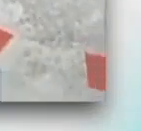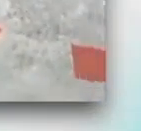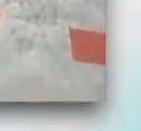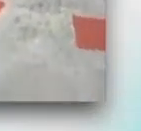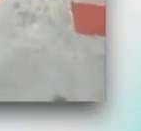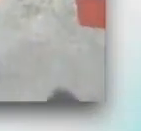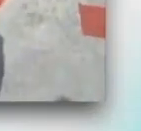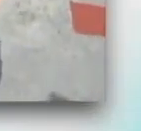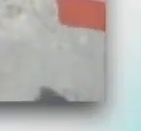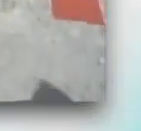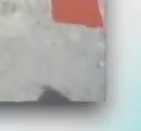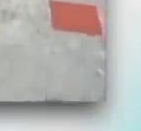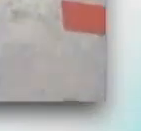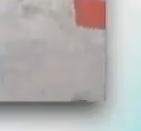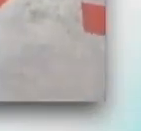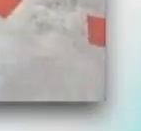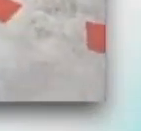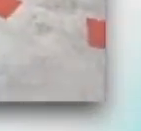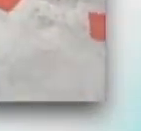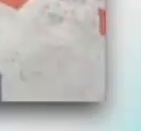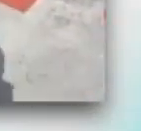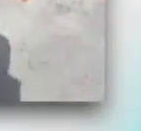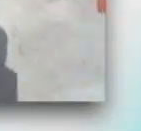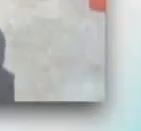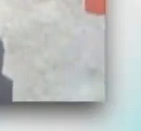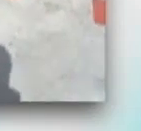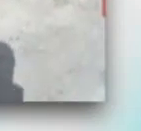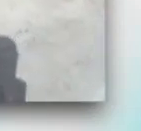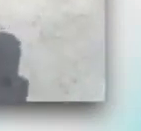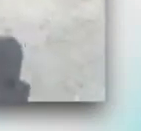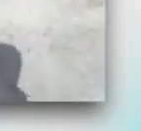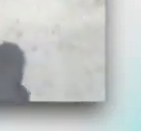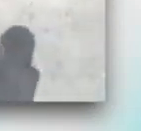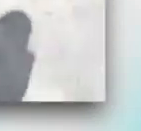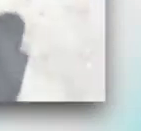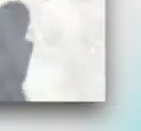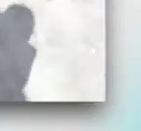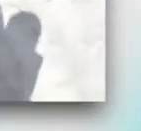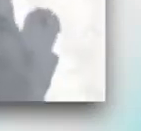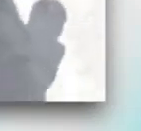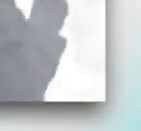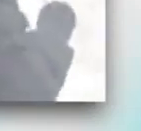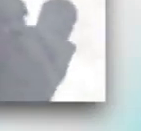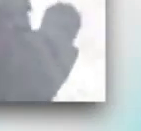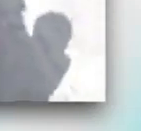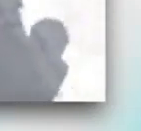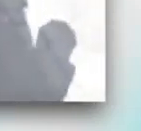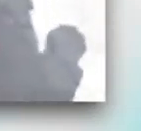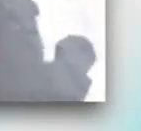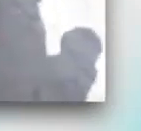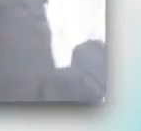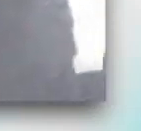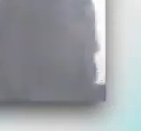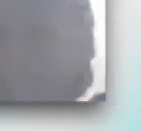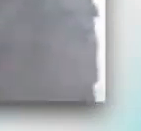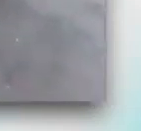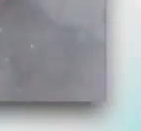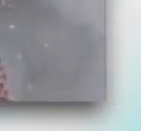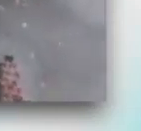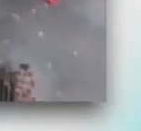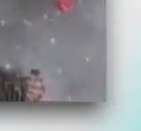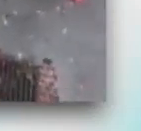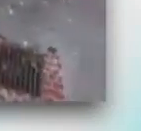se lo unieron para ir a libertad. Sigue con rumbo a Timote, cruzando